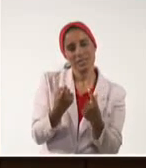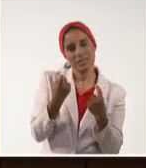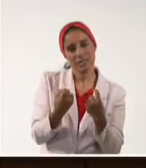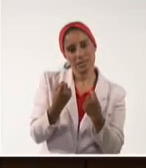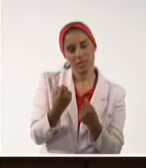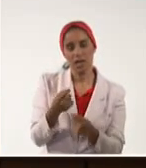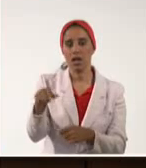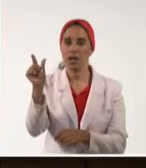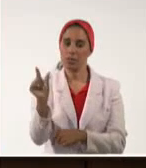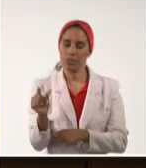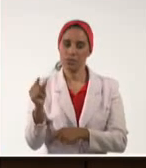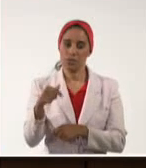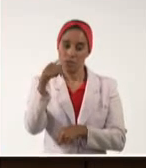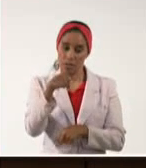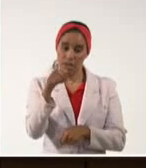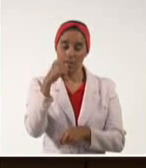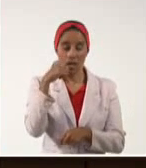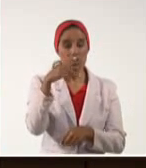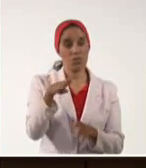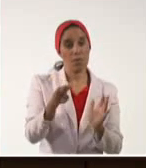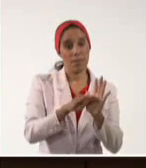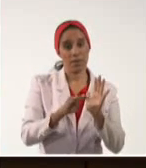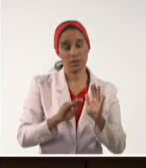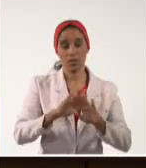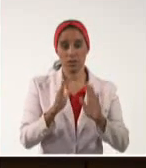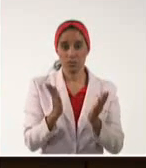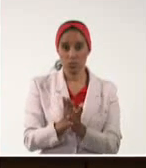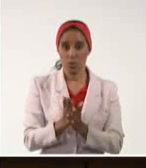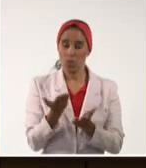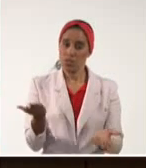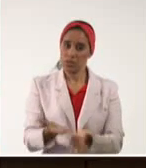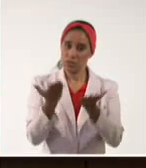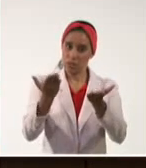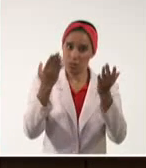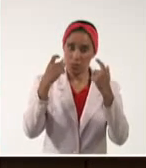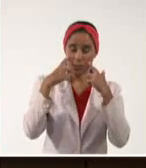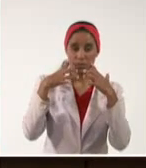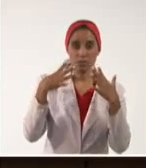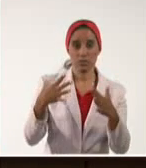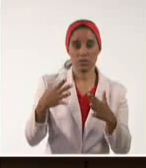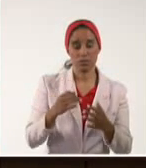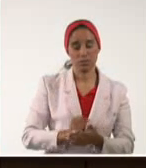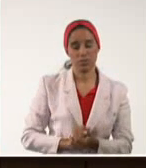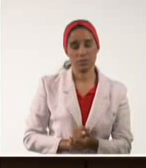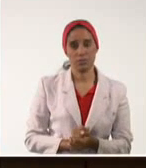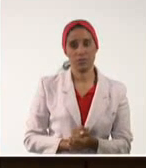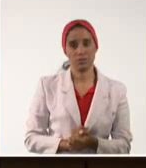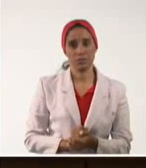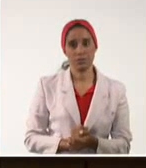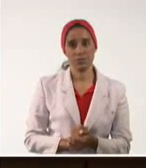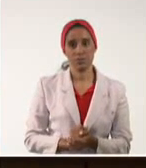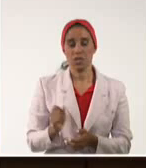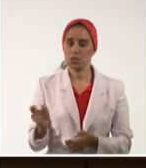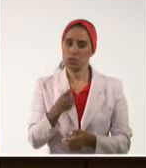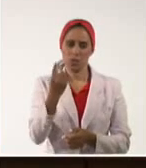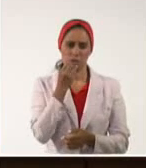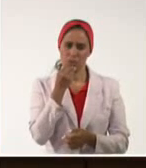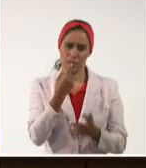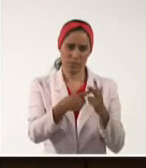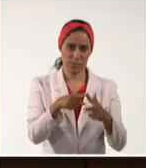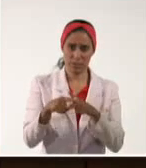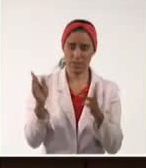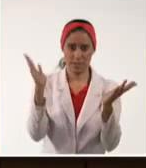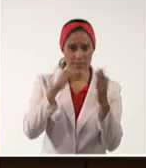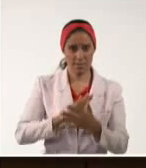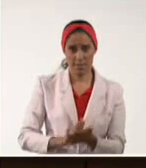Esta normativa también desarrolla postulados constitucionales y aunque por sí sola no va a resolver los problemas e insatisfacciones